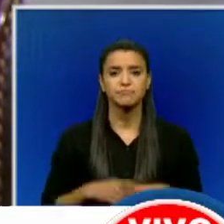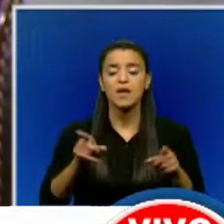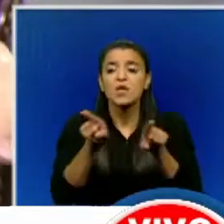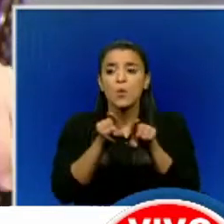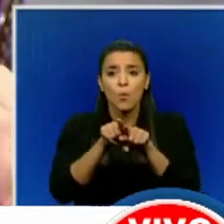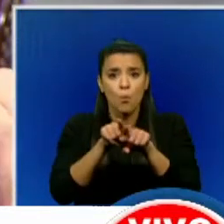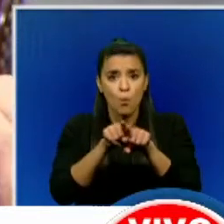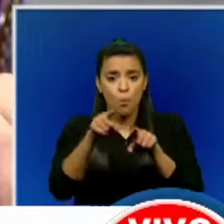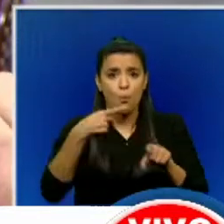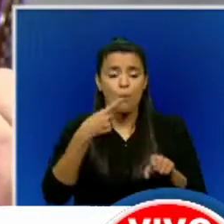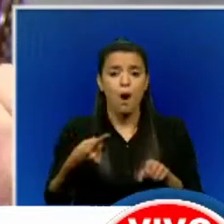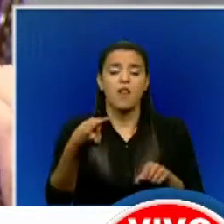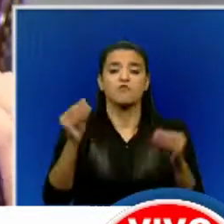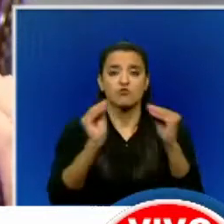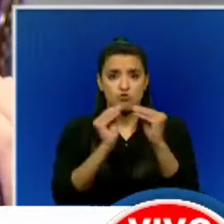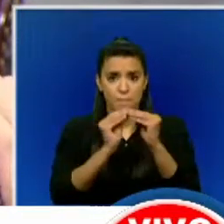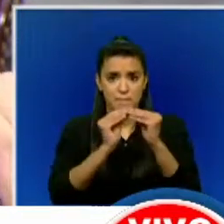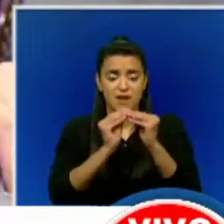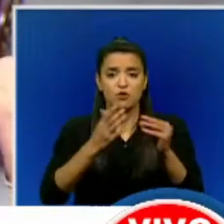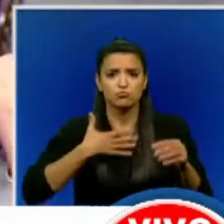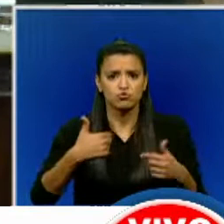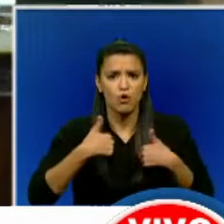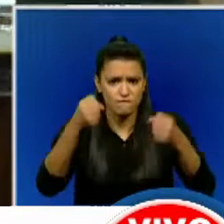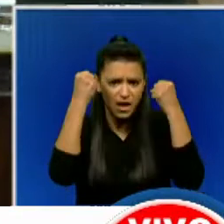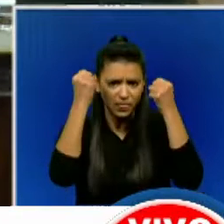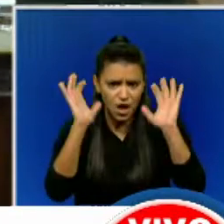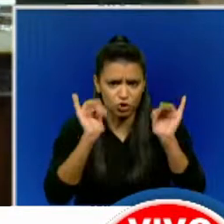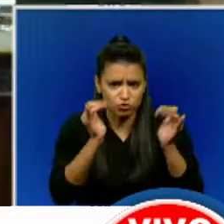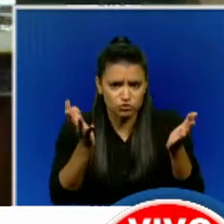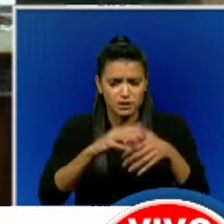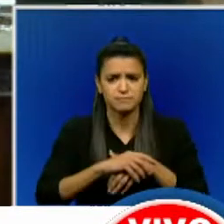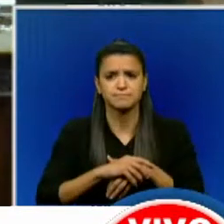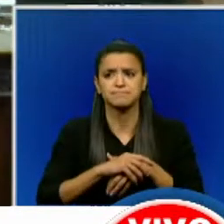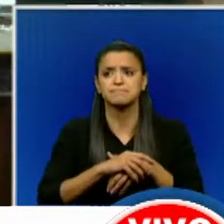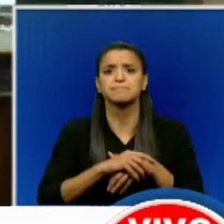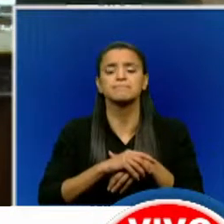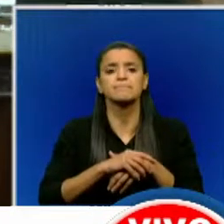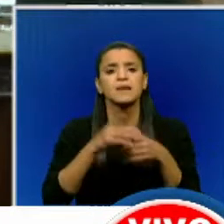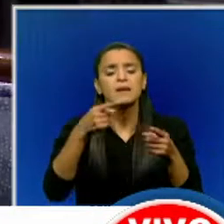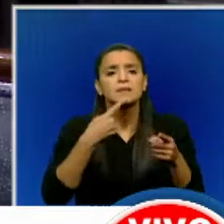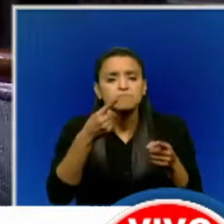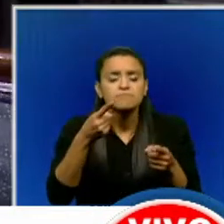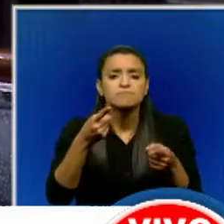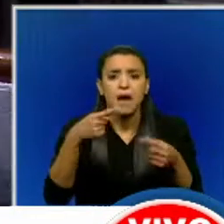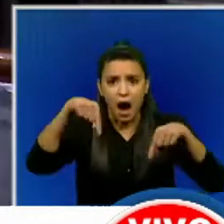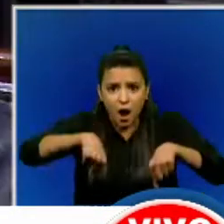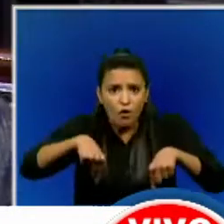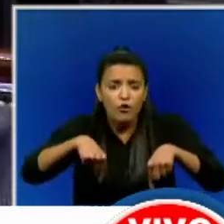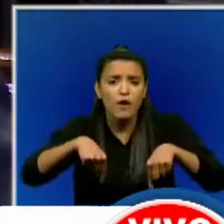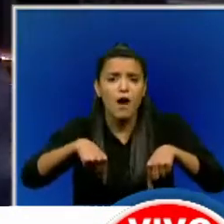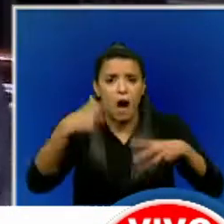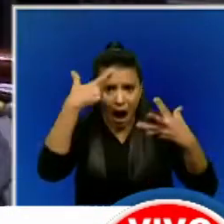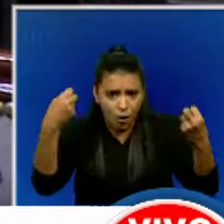dijo mi compañero de Interbloque, yo celebro de que se haya llegado a